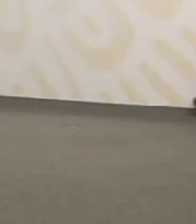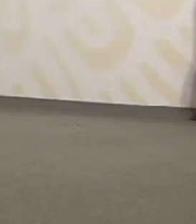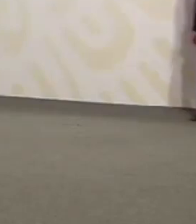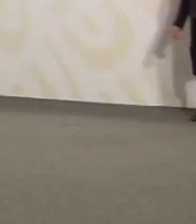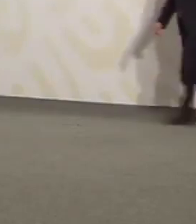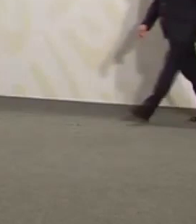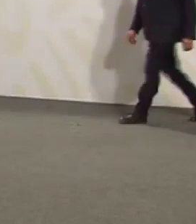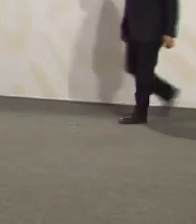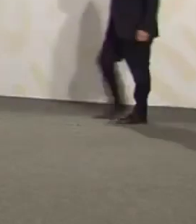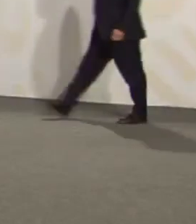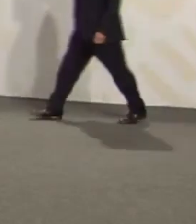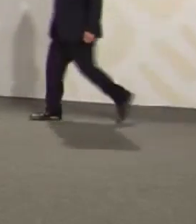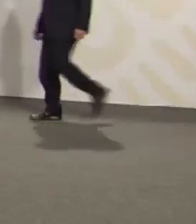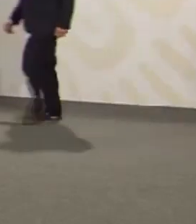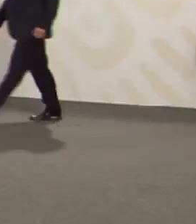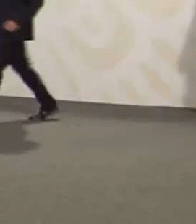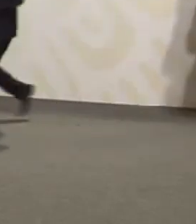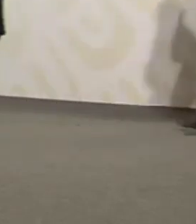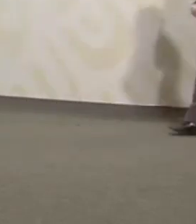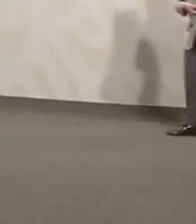días.